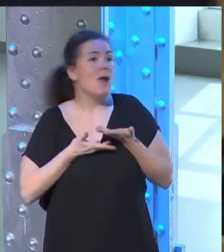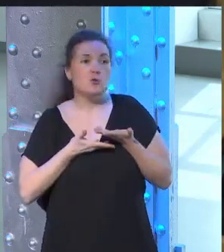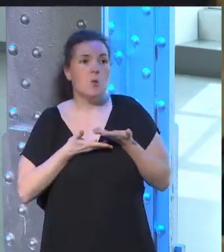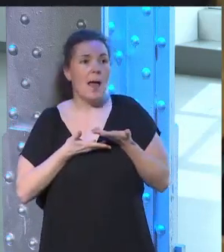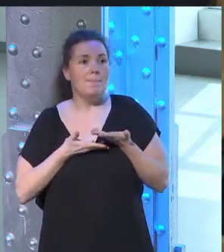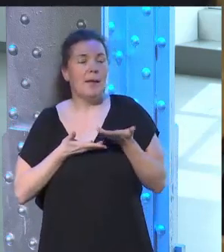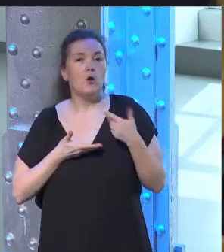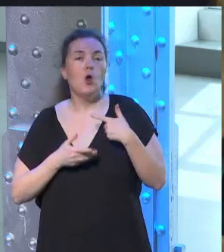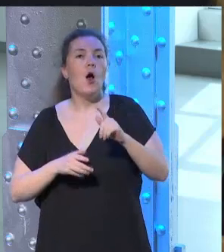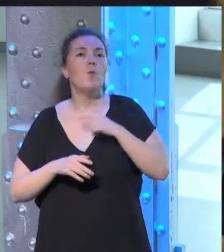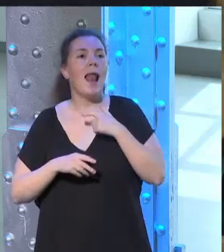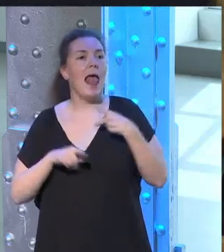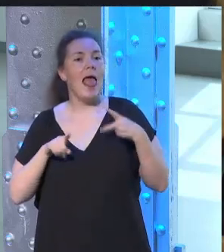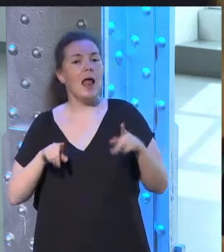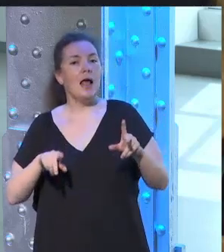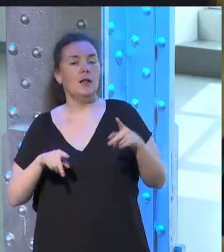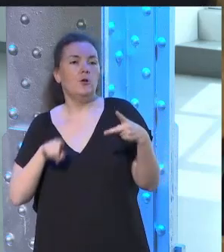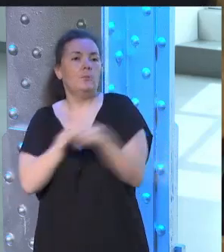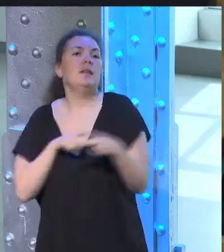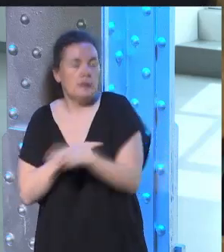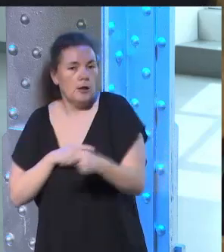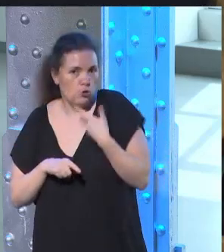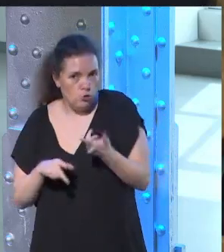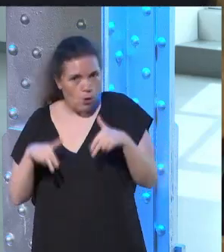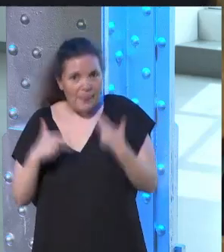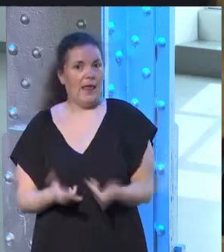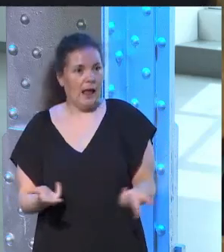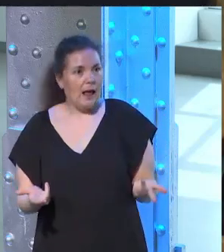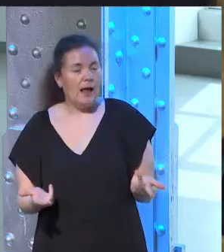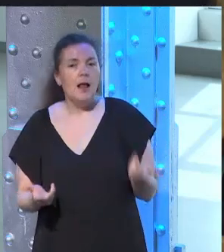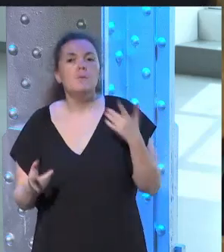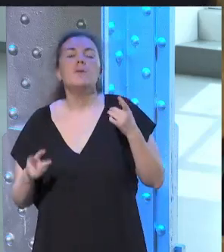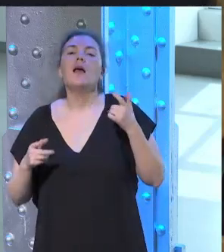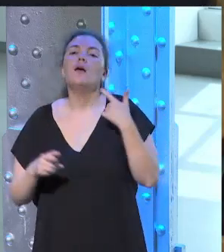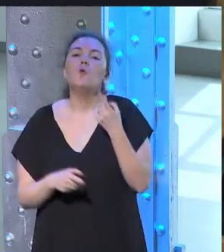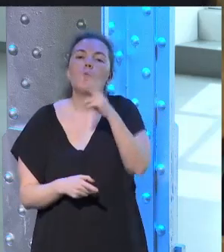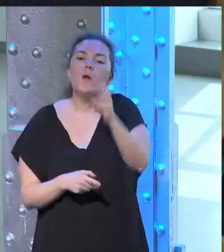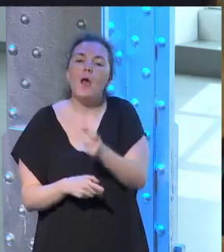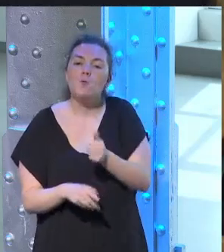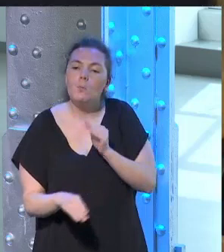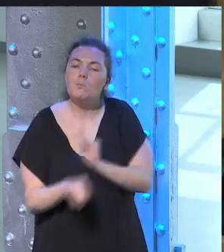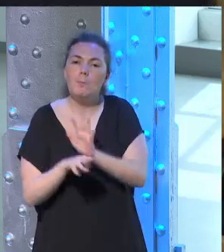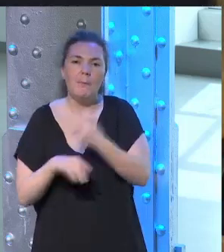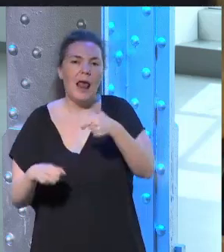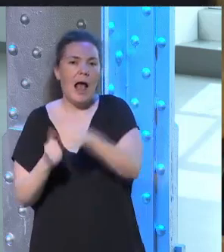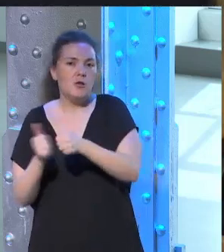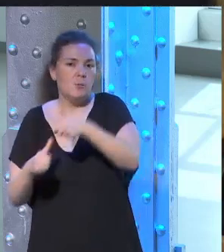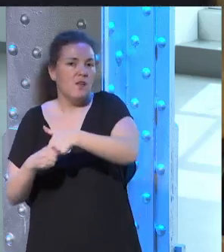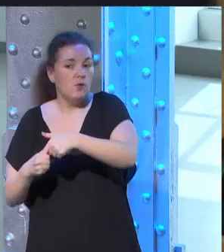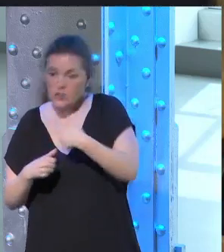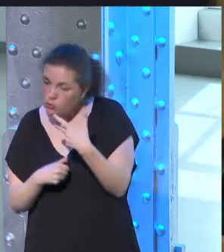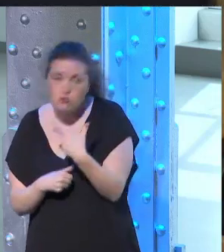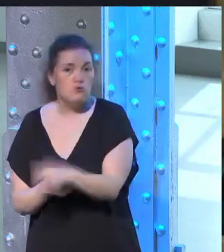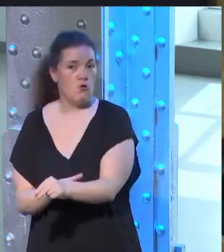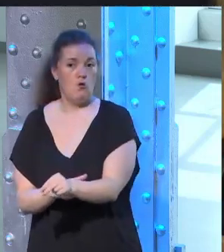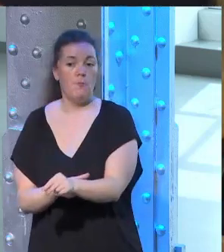el pie, déjeme que ande. Y sobre todo, no hagamos ni un euro más de inversión en fósil, porque es una inversión que lógicamente